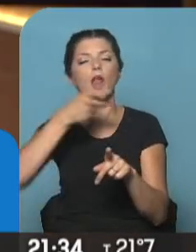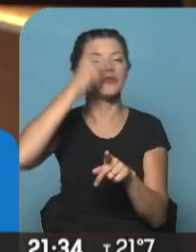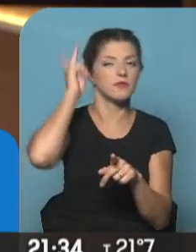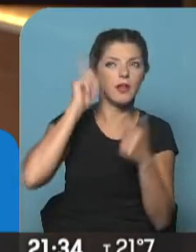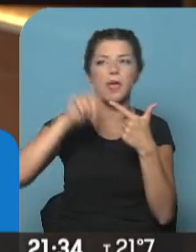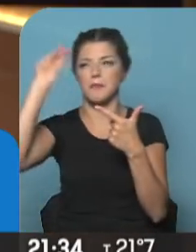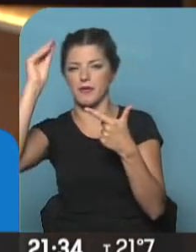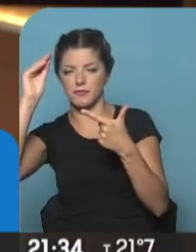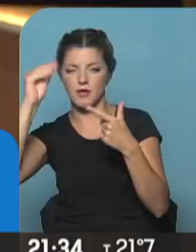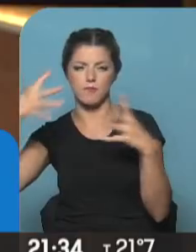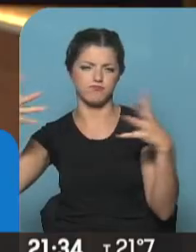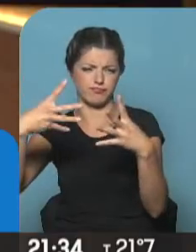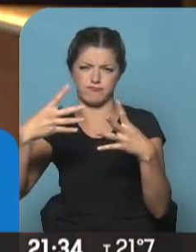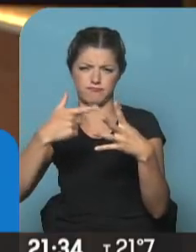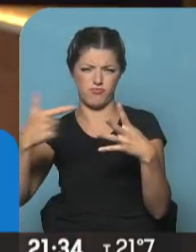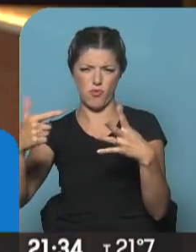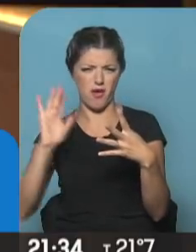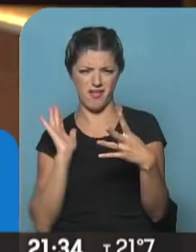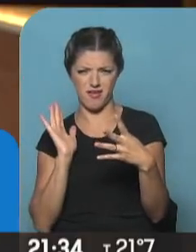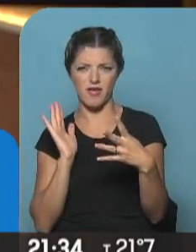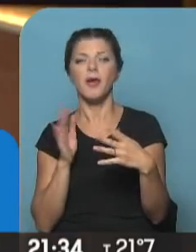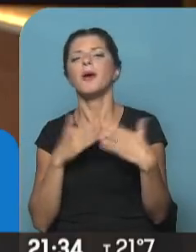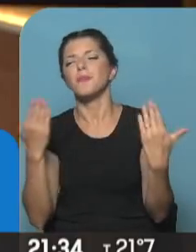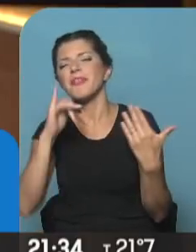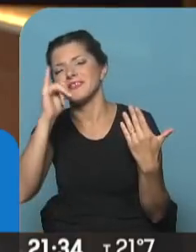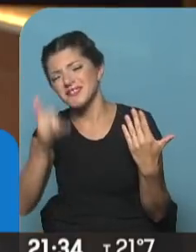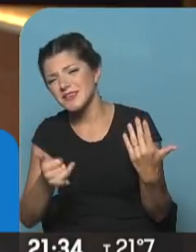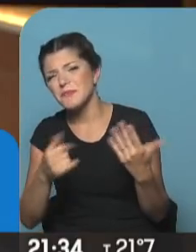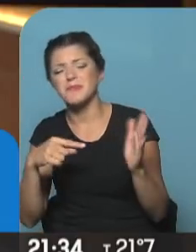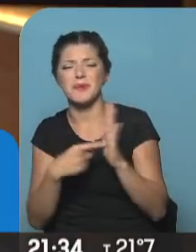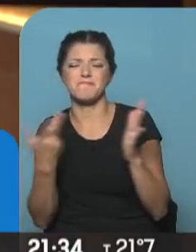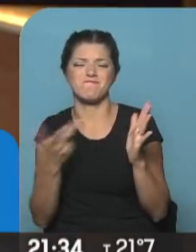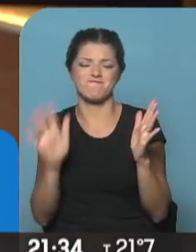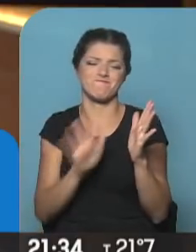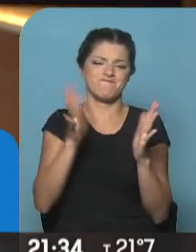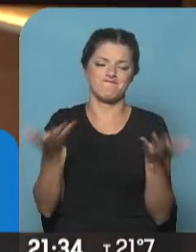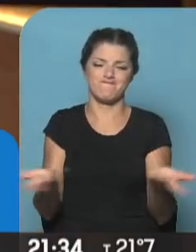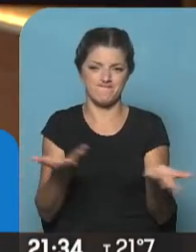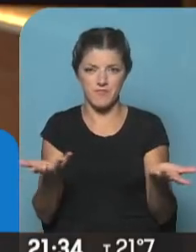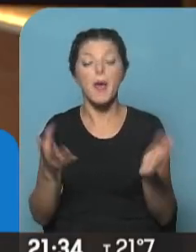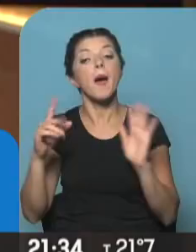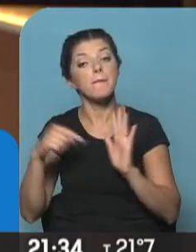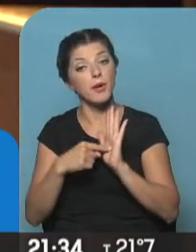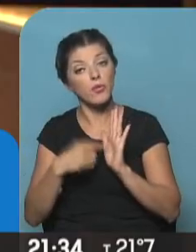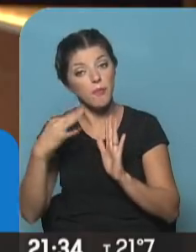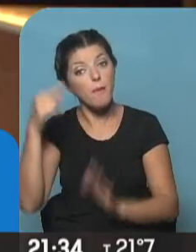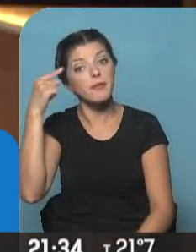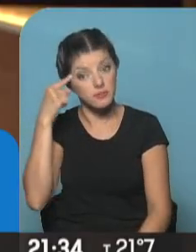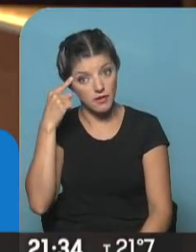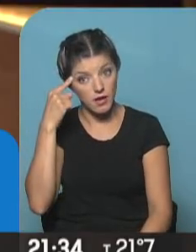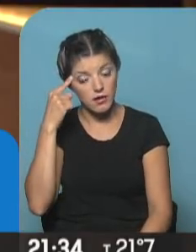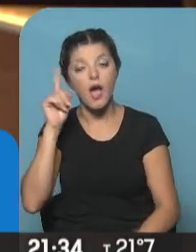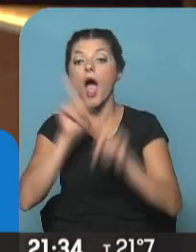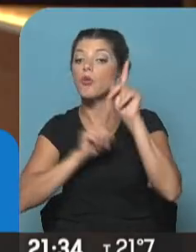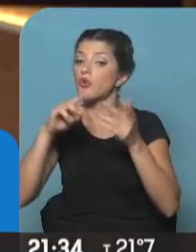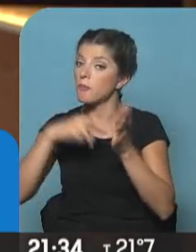Brasil, esos conflictos son posibles, pero no son probables, son altamente improbables. Pero sí tenemos conflictos muy puntuales,